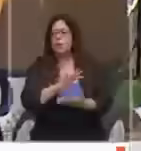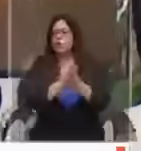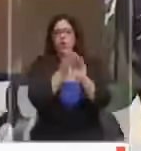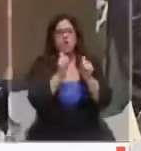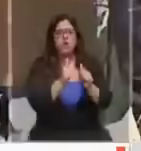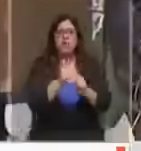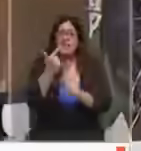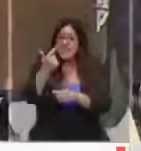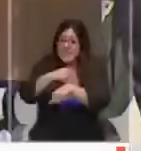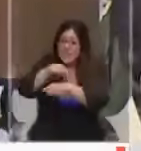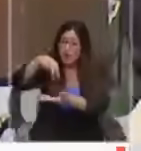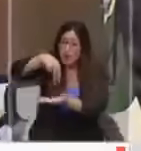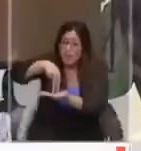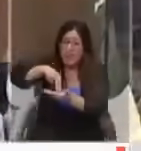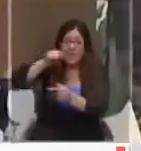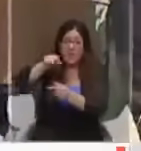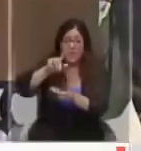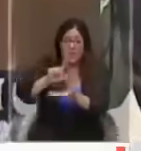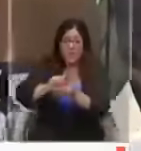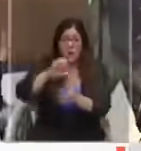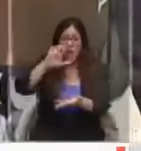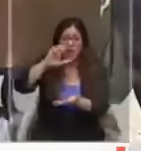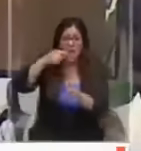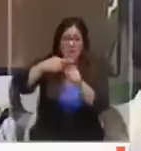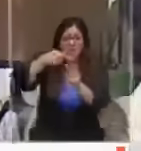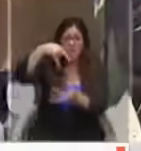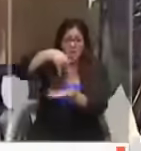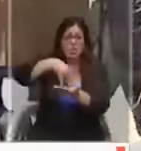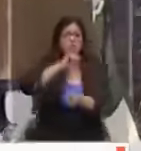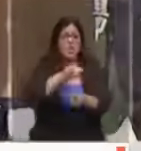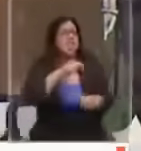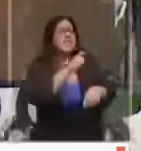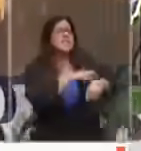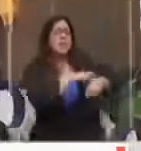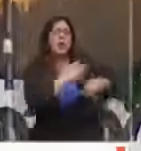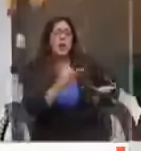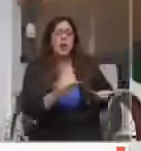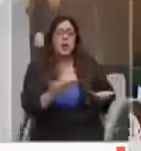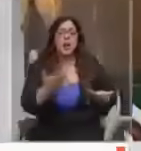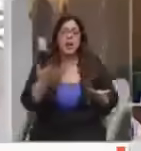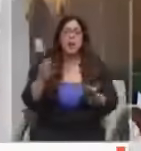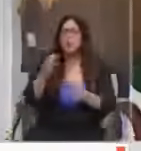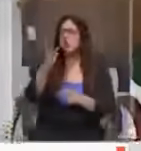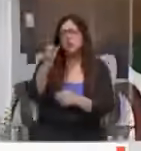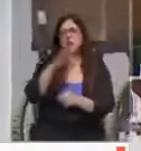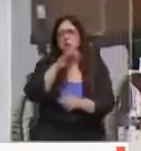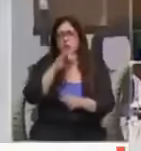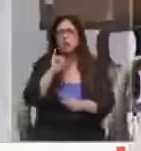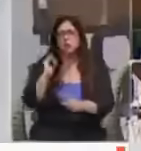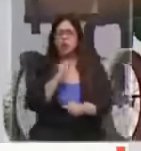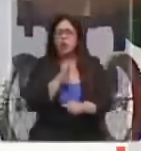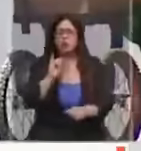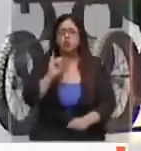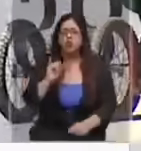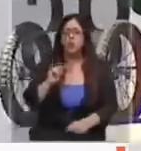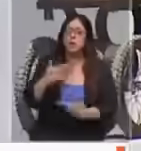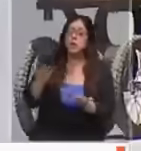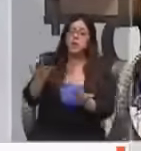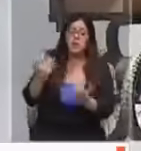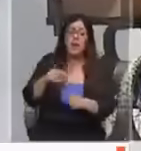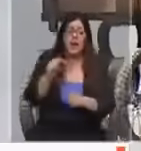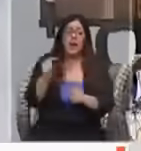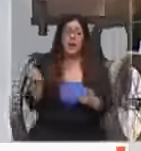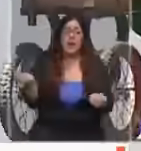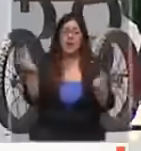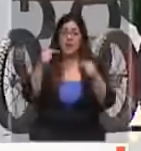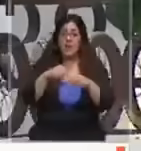¿Tuvo 7 horas paradita ya? Sí, 7 horas. ¿Y ahora cuántas horas lleva ya acá? Ya como media hora. ¿Como media hora? Rápido, sí. Bueno, ya viene llegando, le doy la